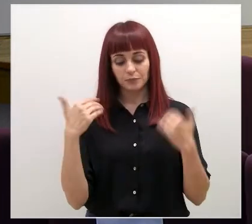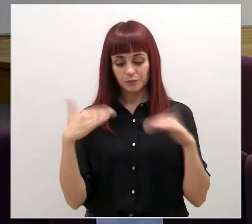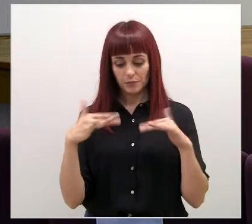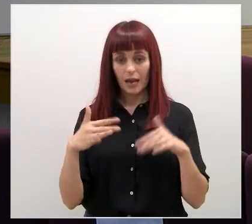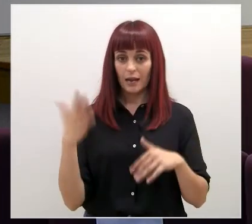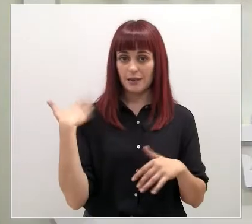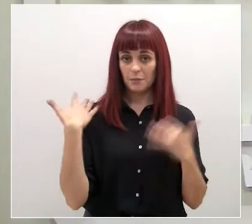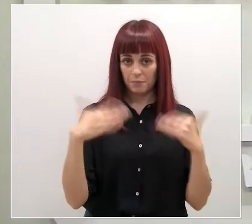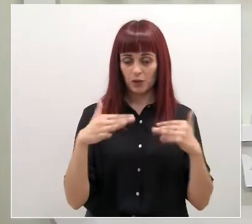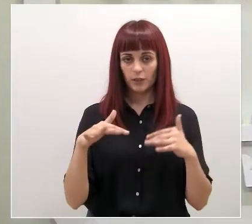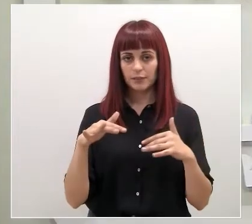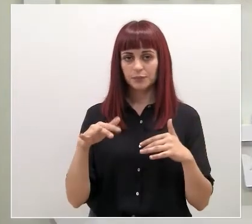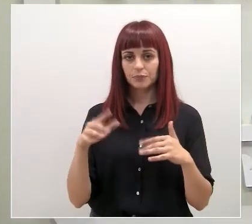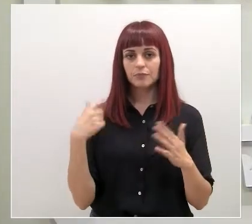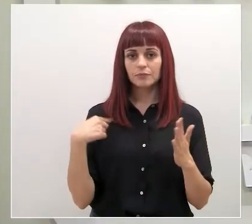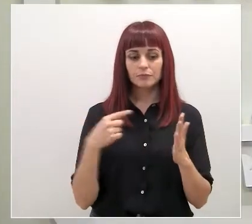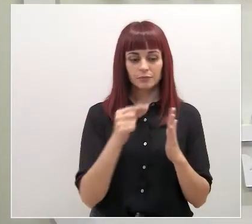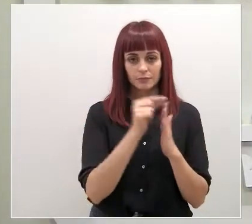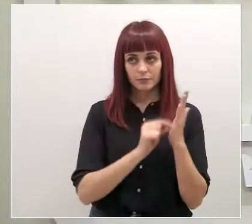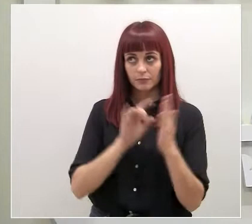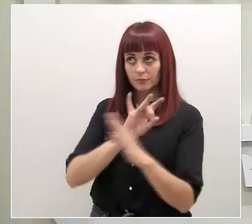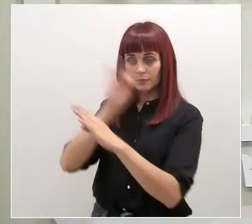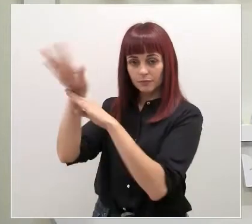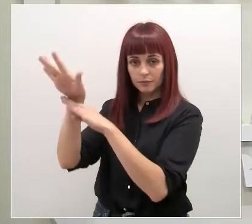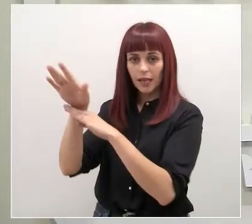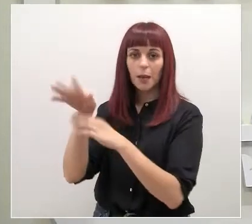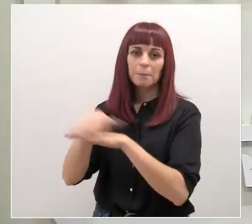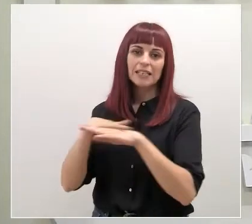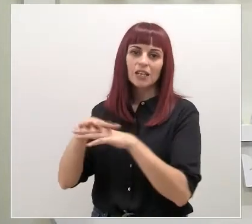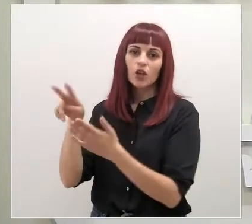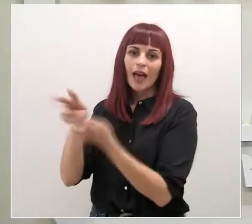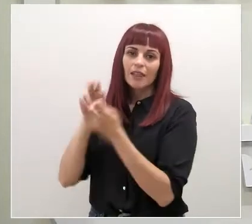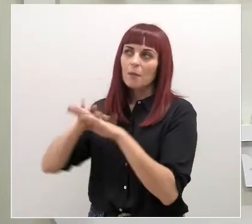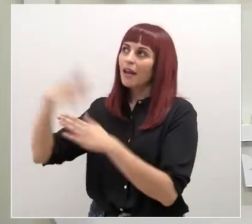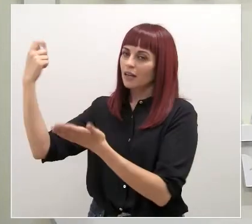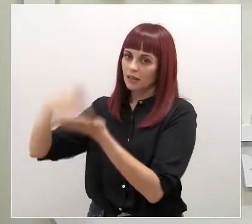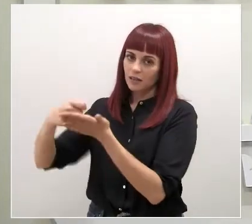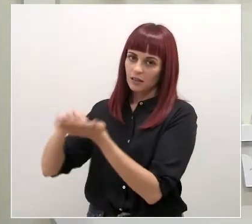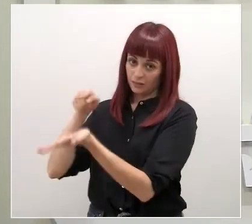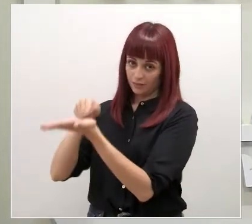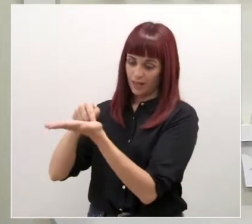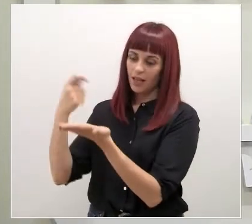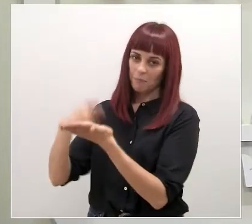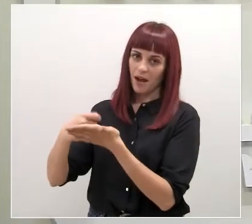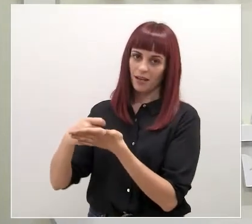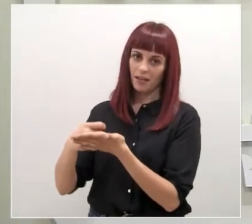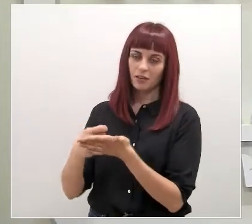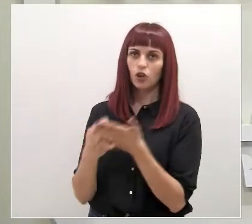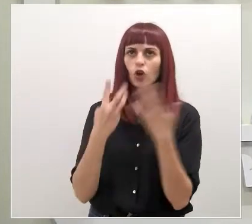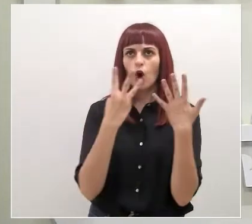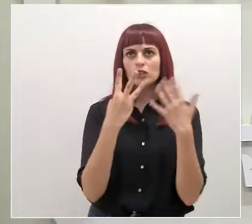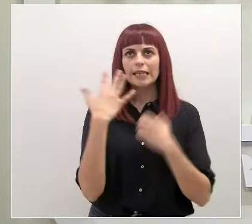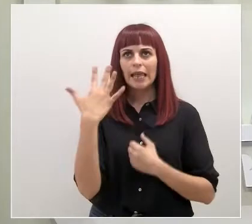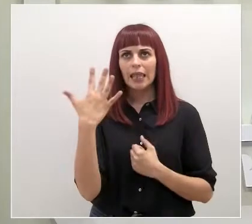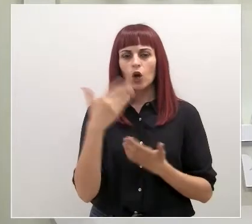ayer hemos enviado un requerimiento al Ministerio de Hacienda para que pague esta cantidad que estamos reclamando, esos